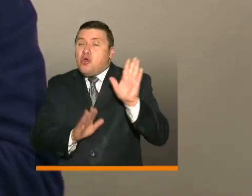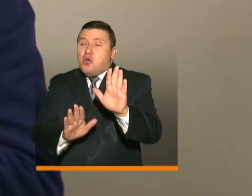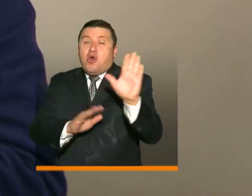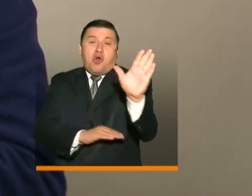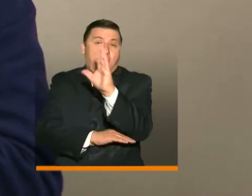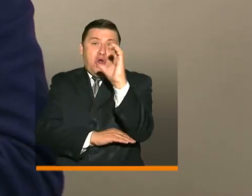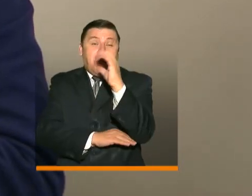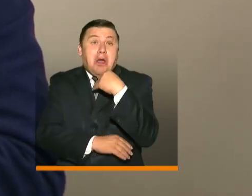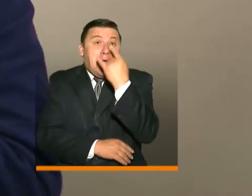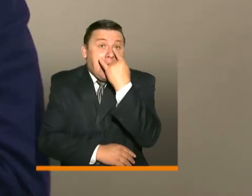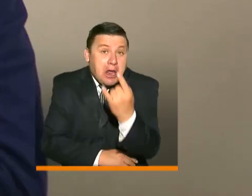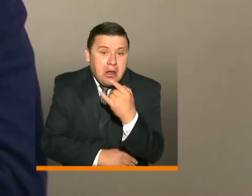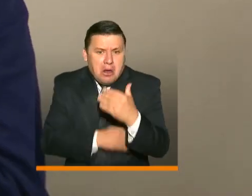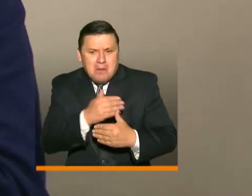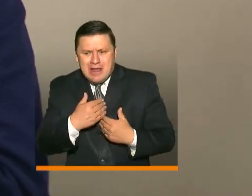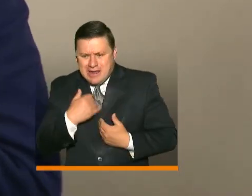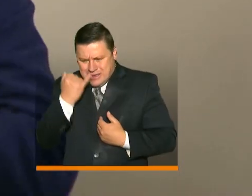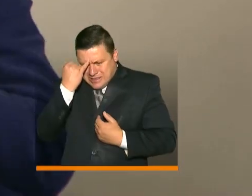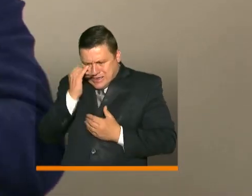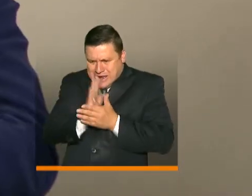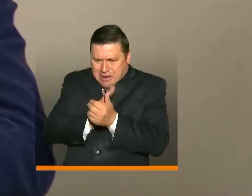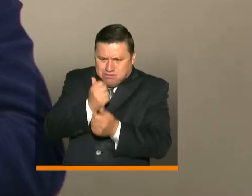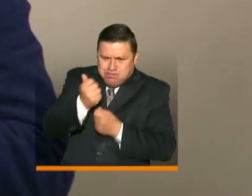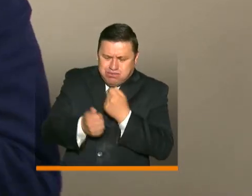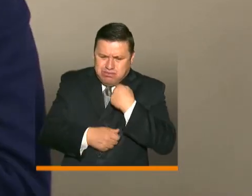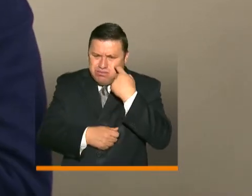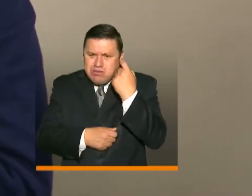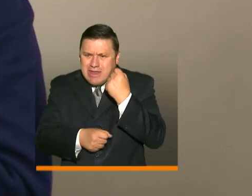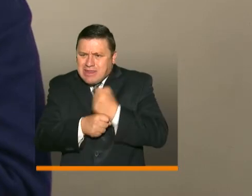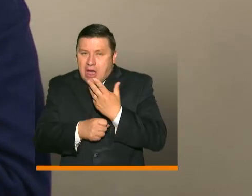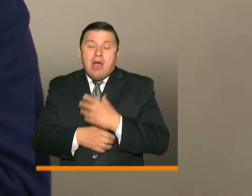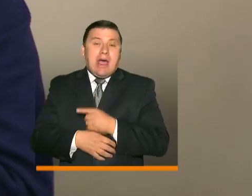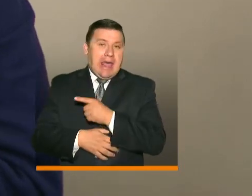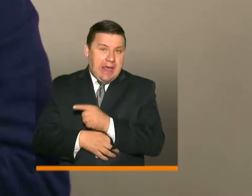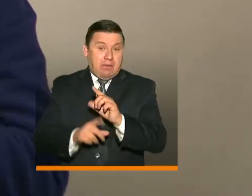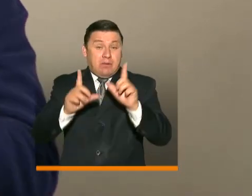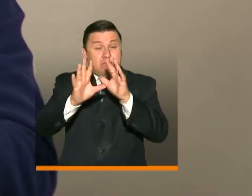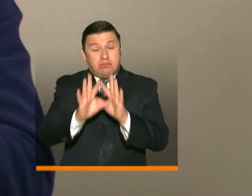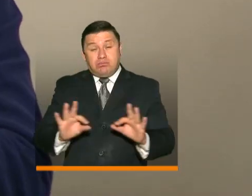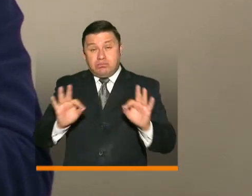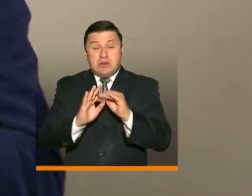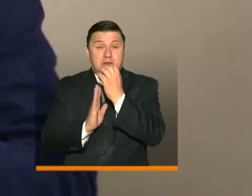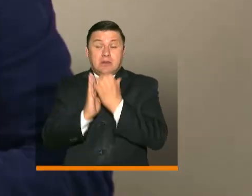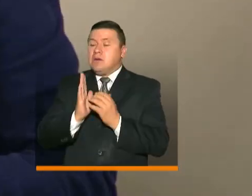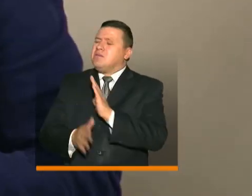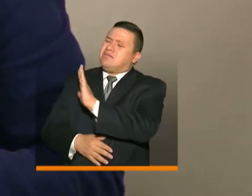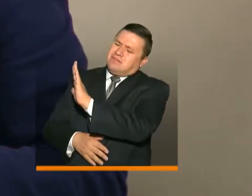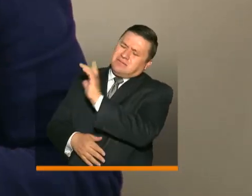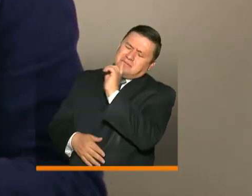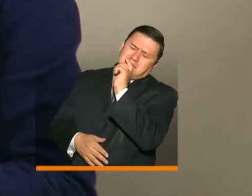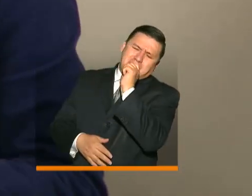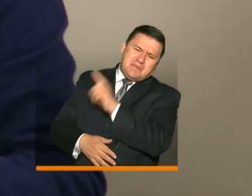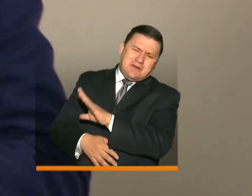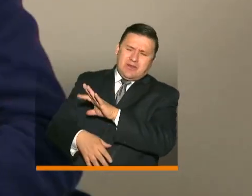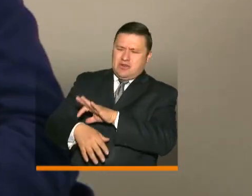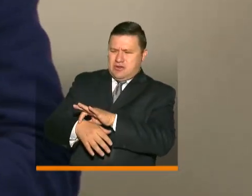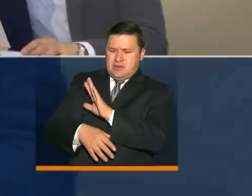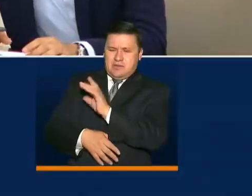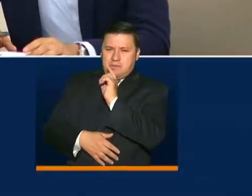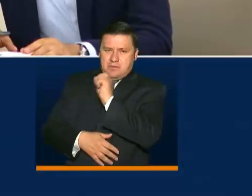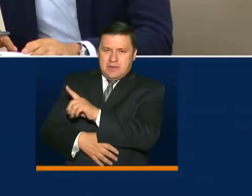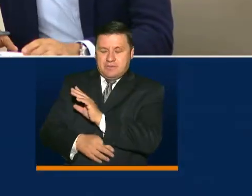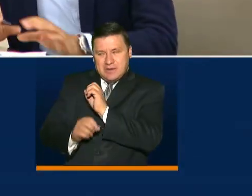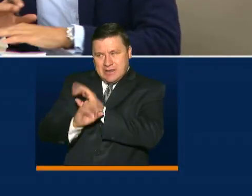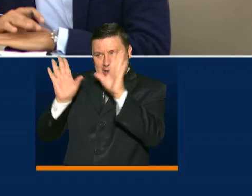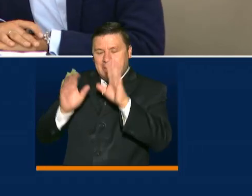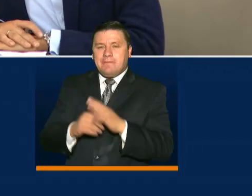colombianos que estén en ese proceso de desarrollar habilidades y búsqueda de empleo. Muy importante, son certificados. Una pregunta, doctor Ignacio, yo la tengo que hacer